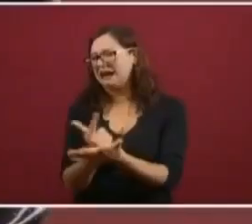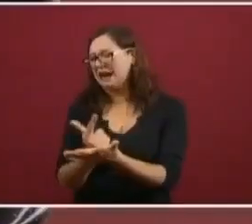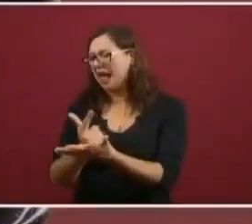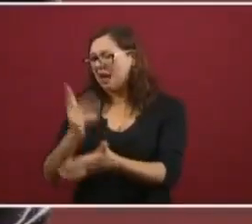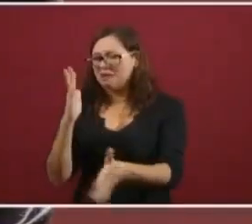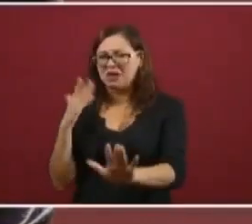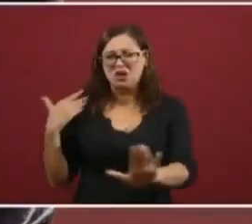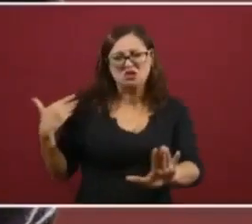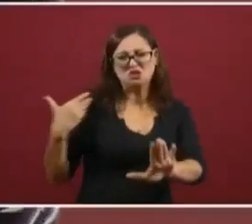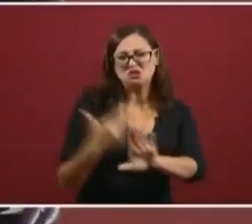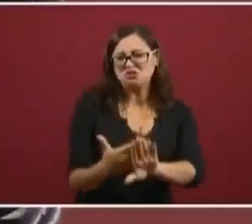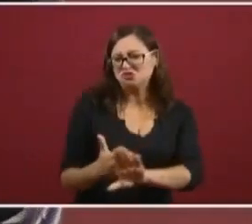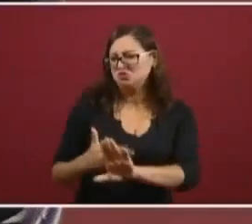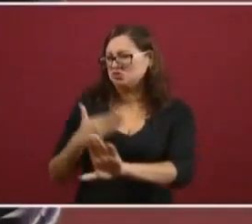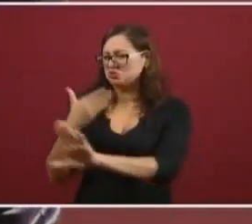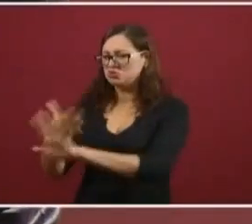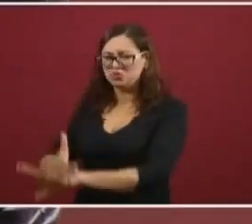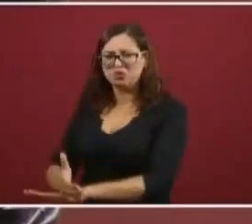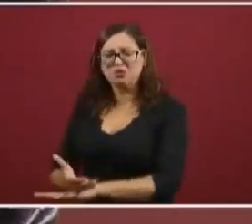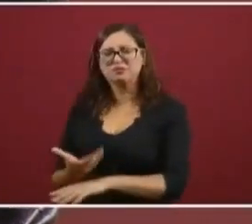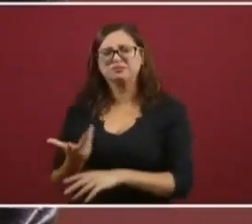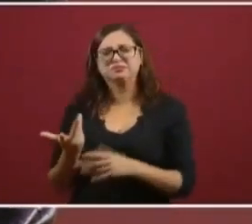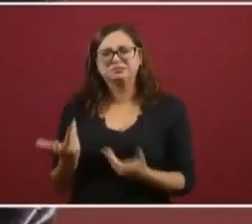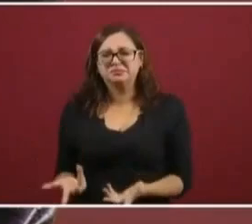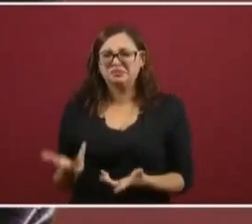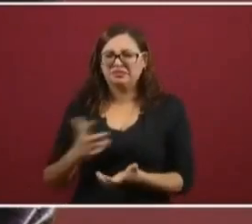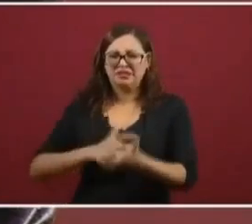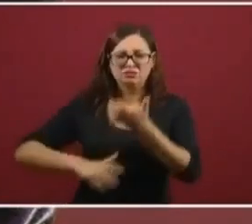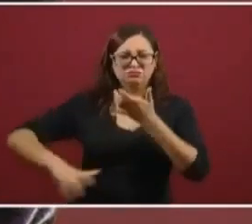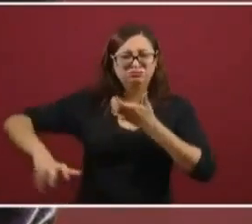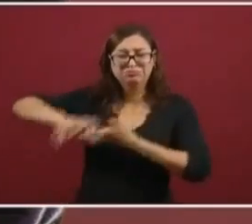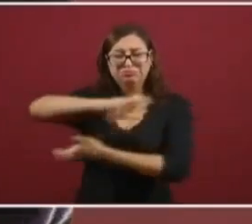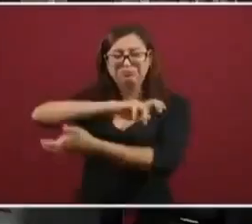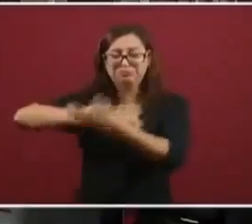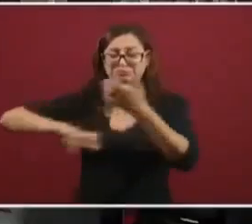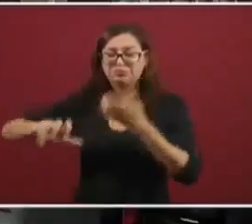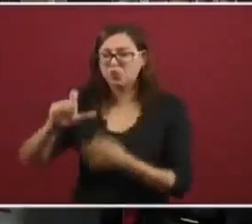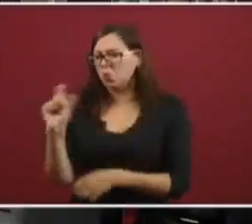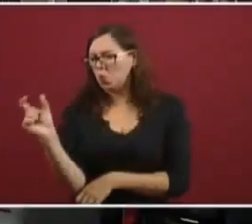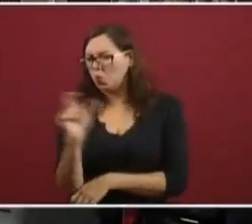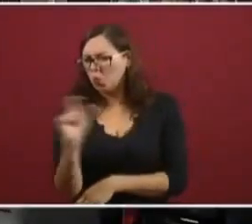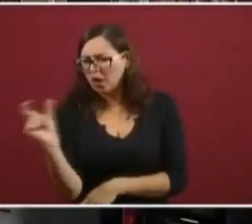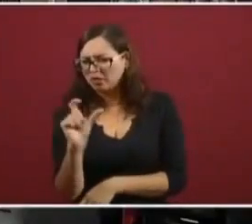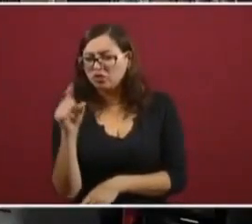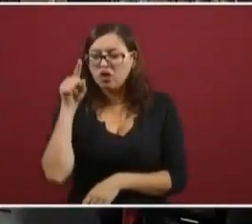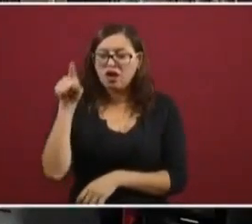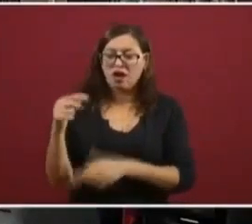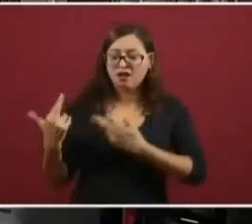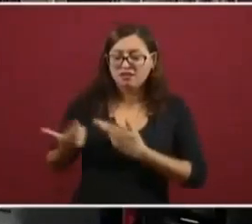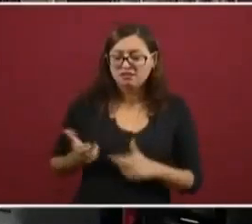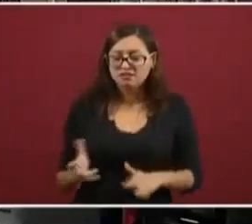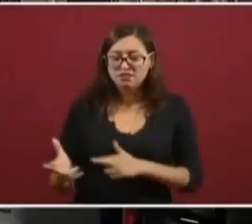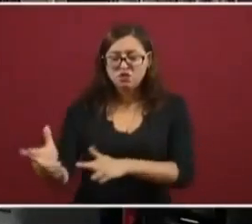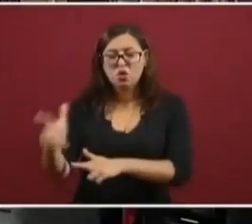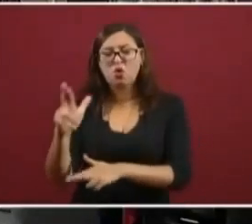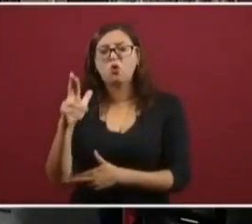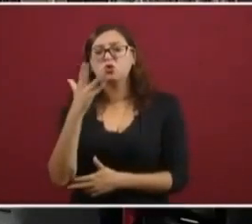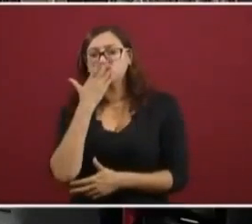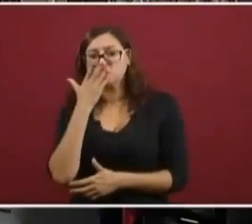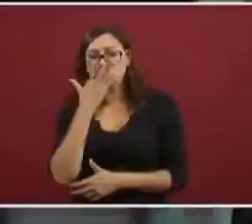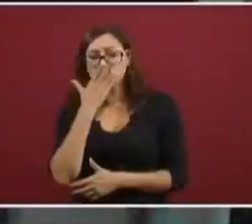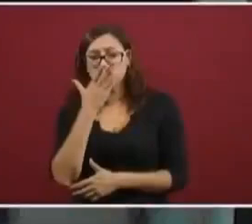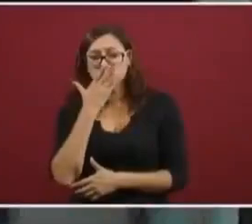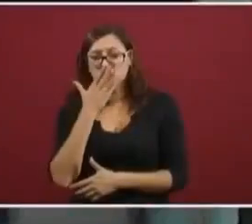a cielo abierto en este país este desastre ecológico ocurrió en el río Sonora